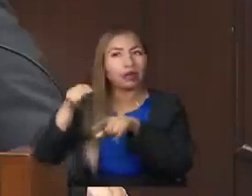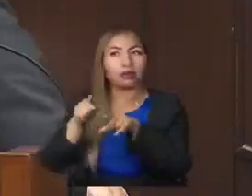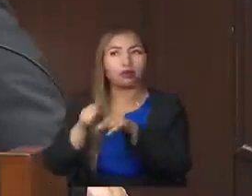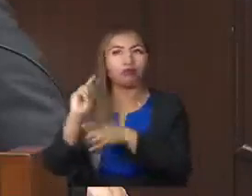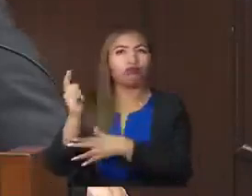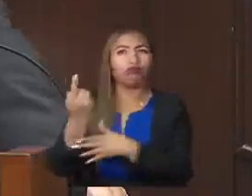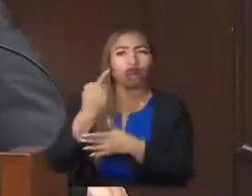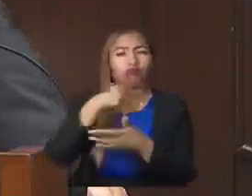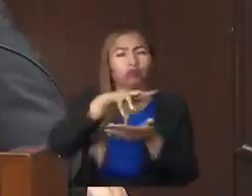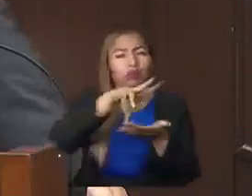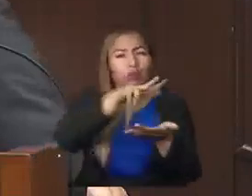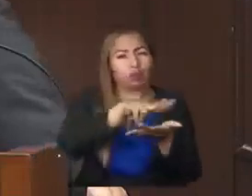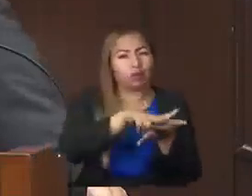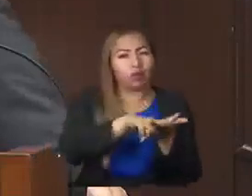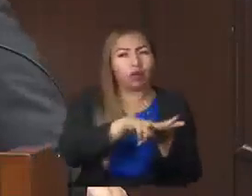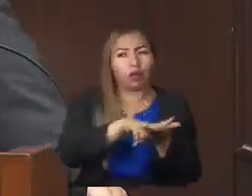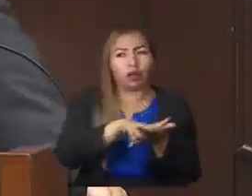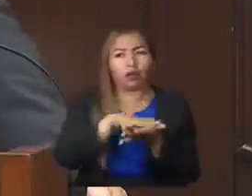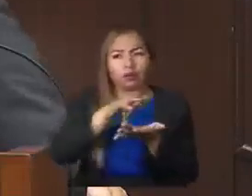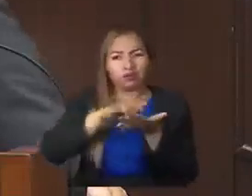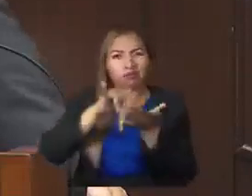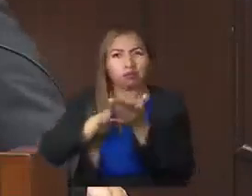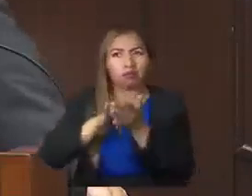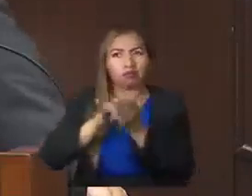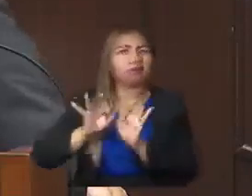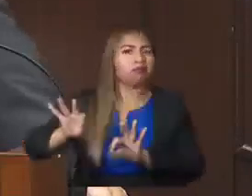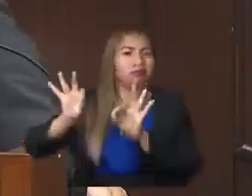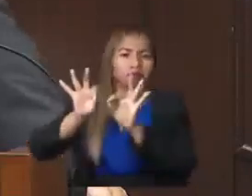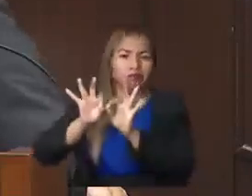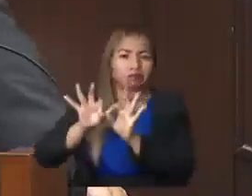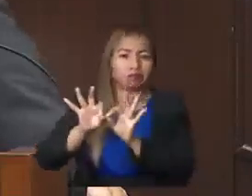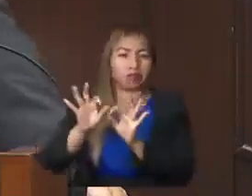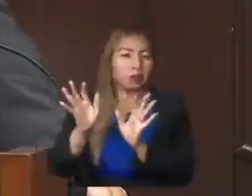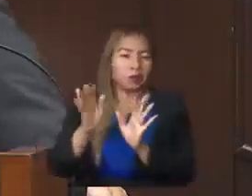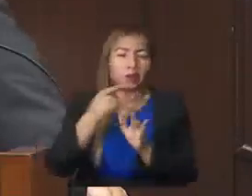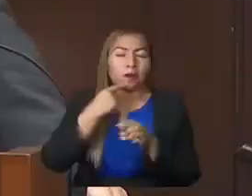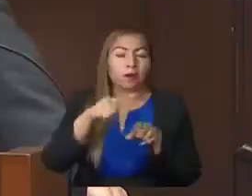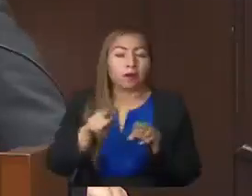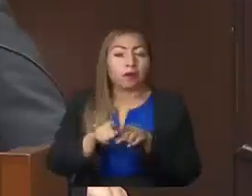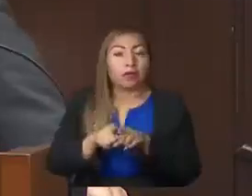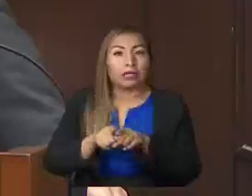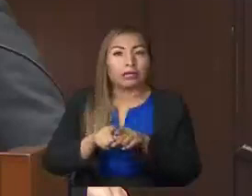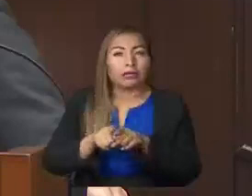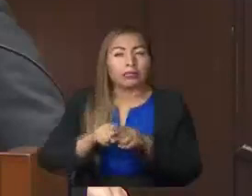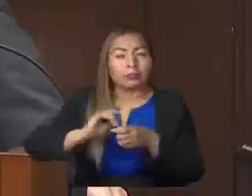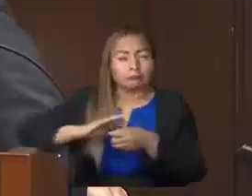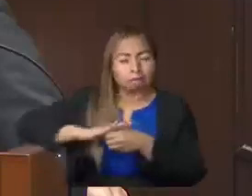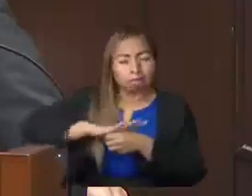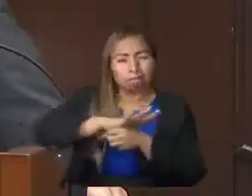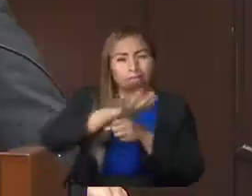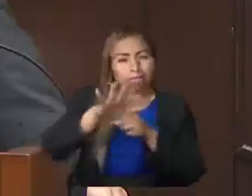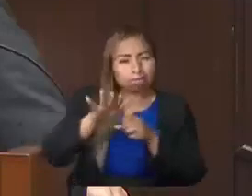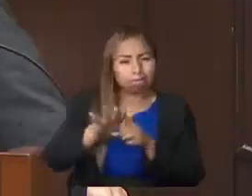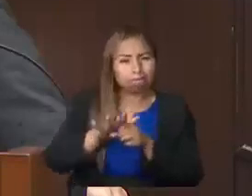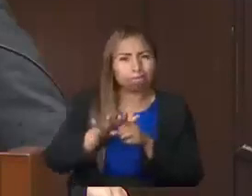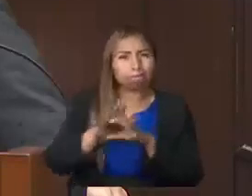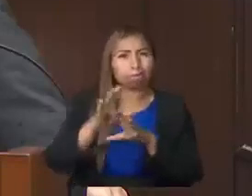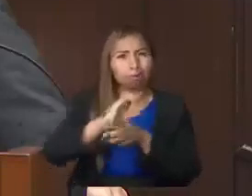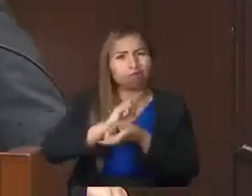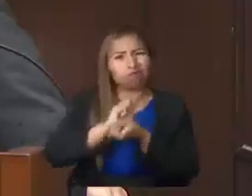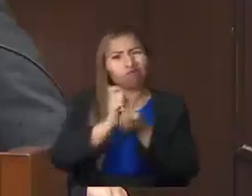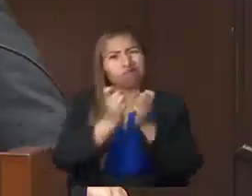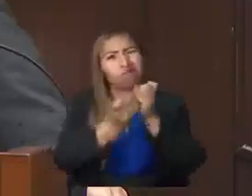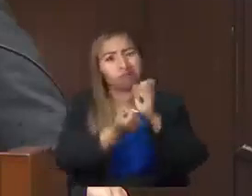ejecutivo eran la prioridad. La crisis creó la oportunidad para revisar esta